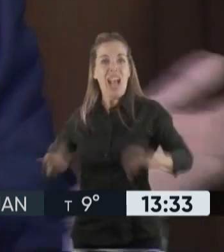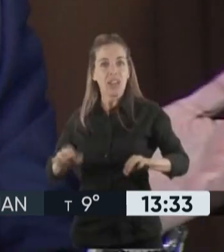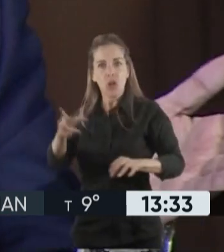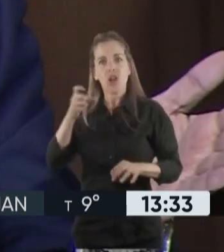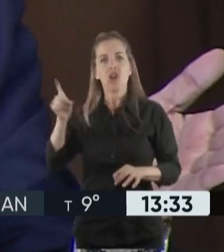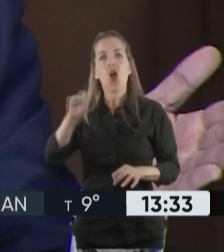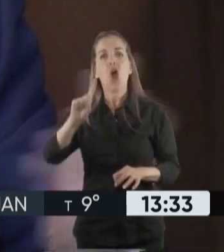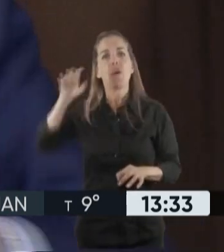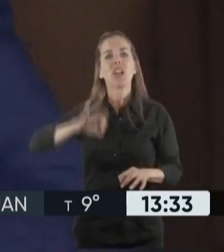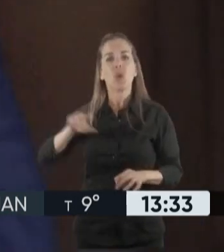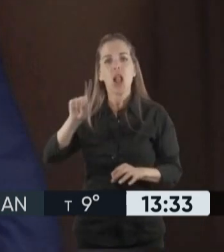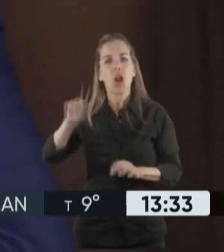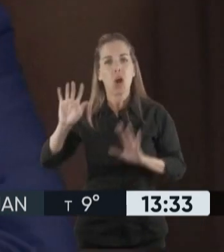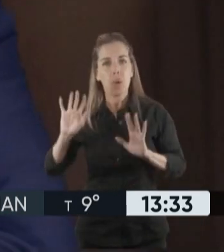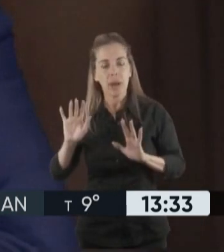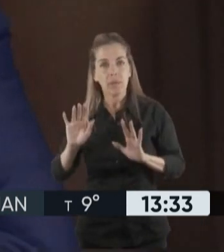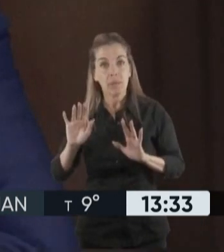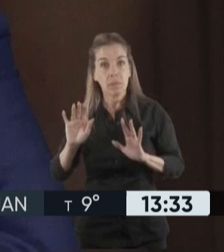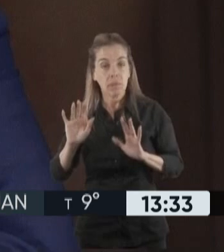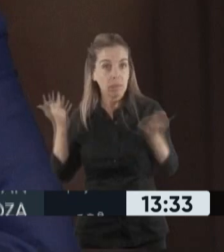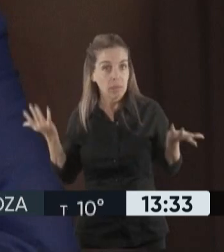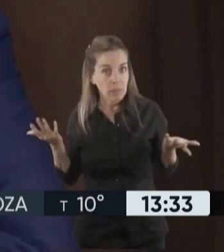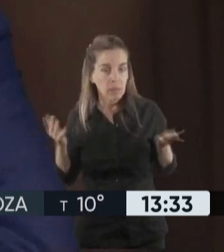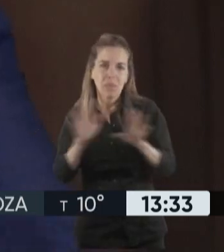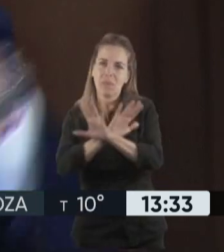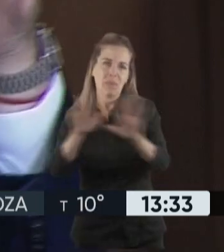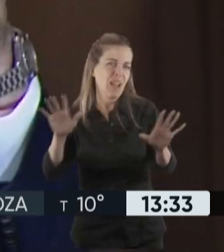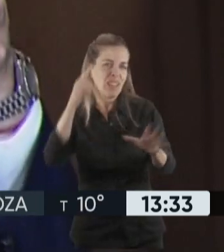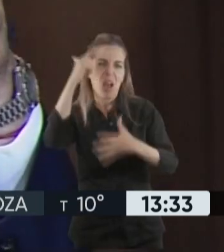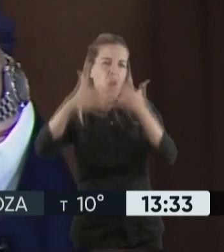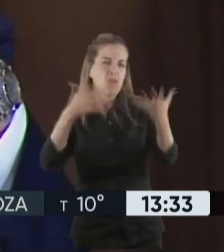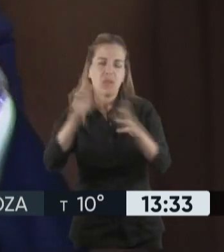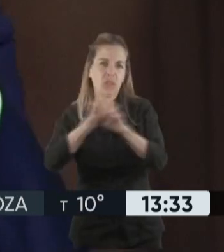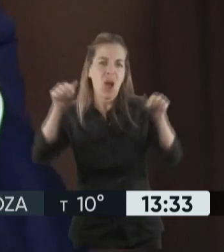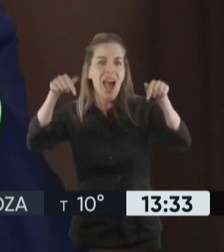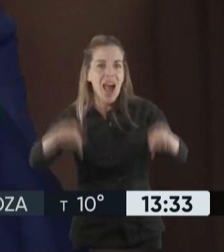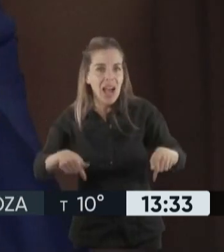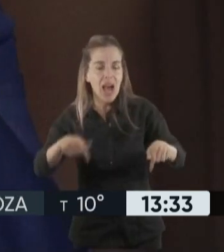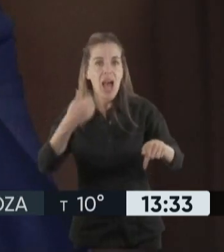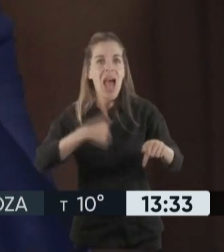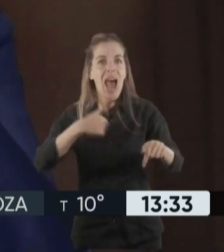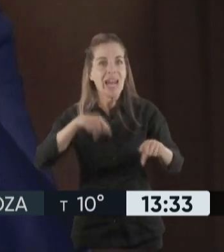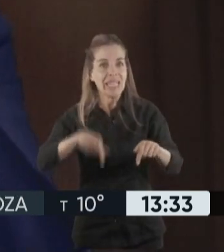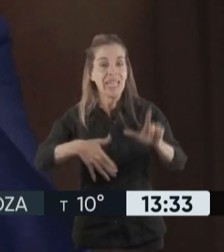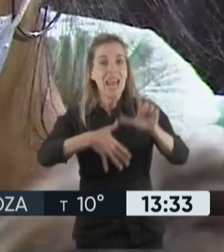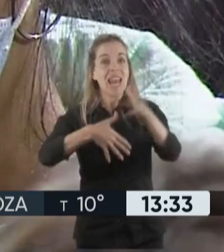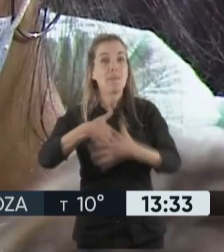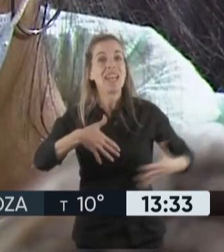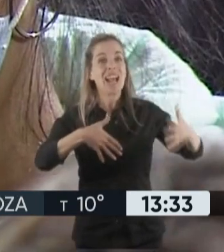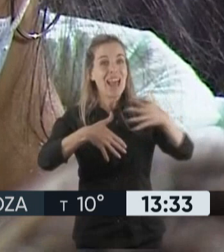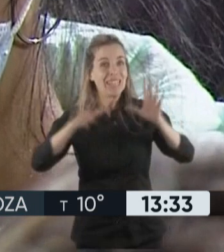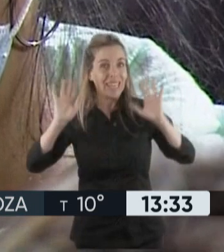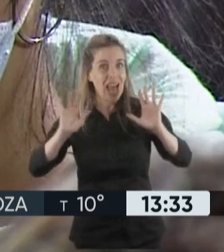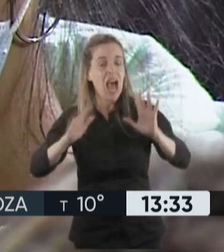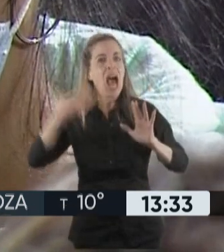vacaciones. Miren, que nadie los confunda. La Argentina fue un país diferente en América Latina